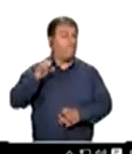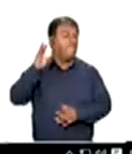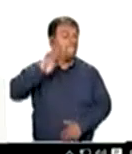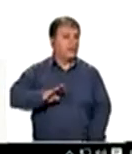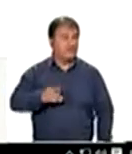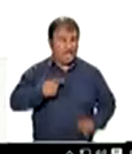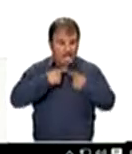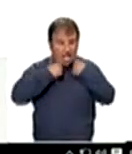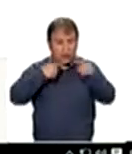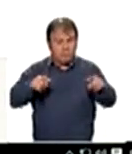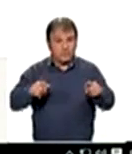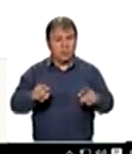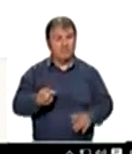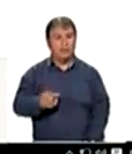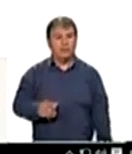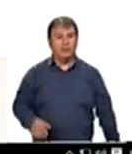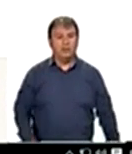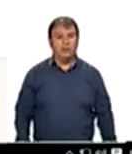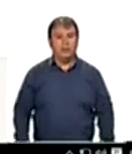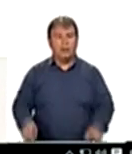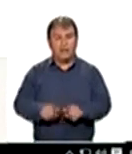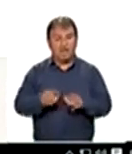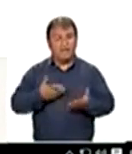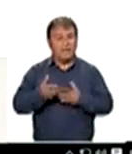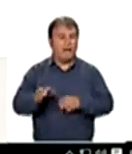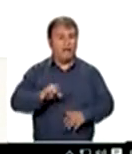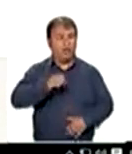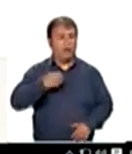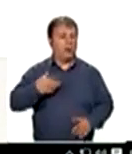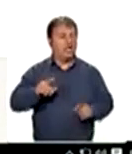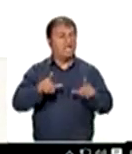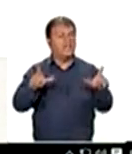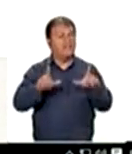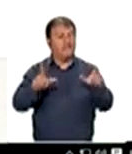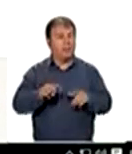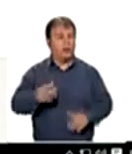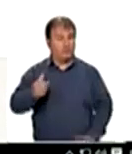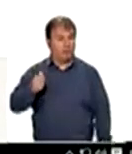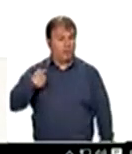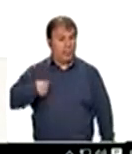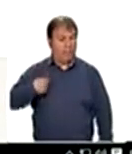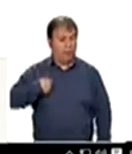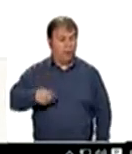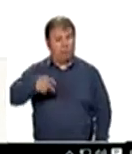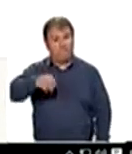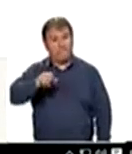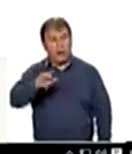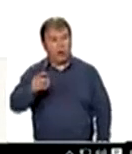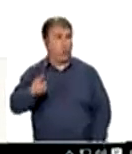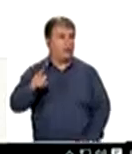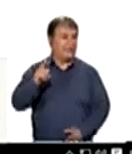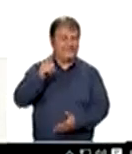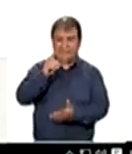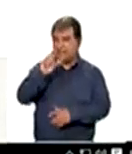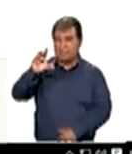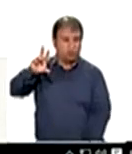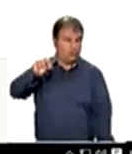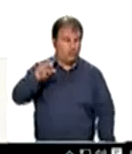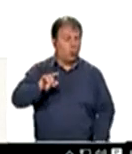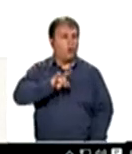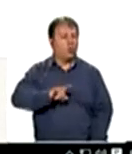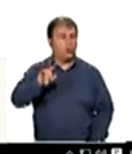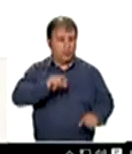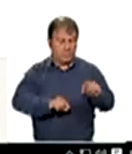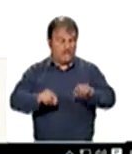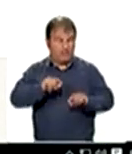ha sacado el siguiente comunicado, ¿no? Enviado a Sport TV, los abogados de Paolo Guerrero han negado el consumo de cualquier sustancia ilícita